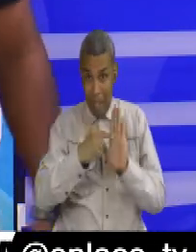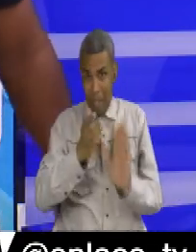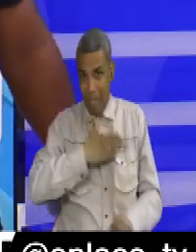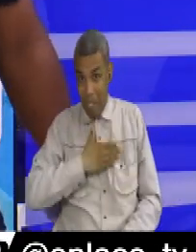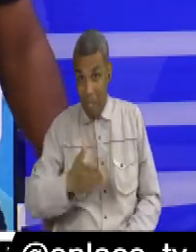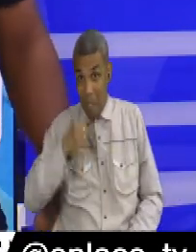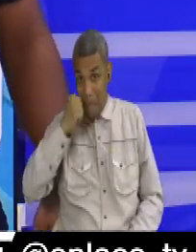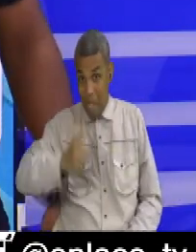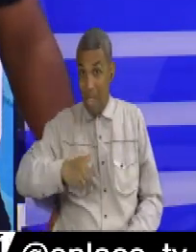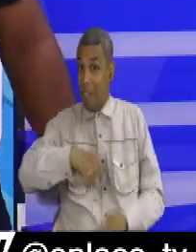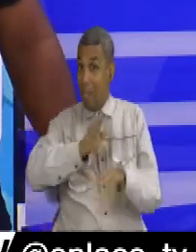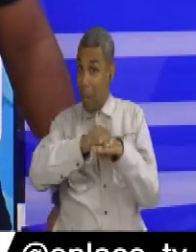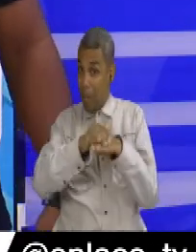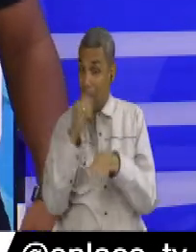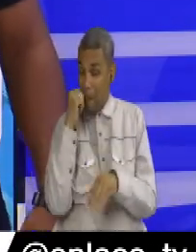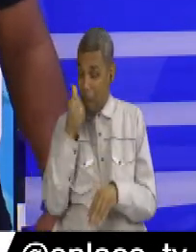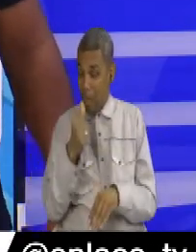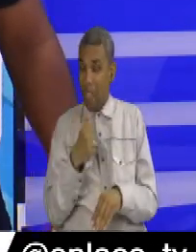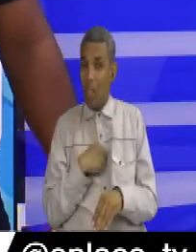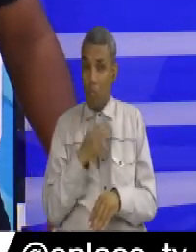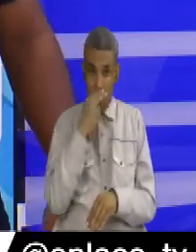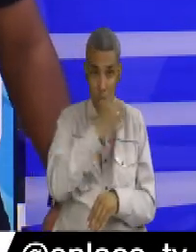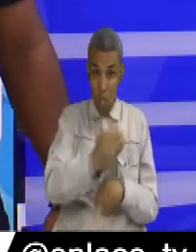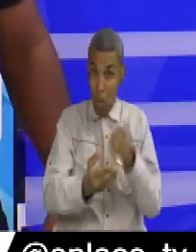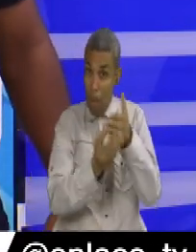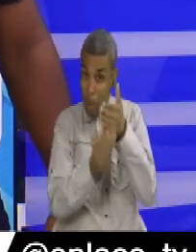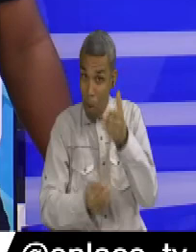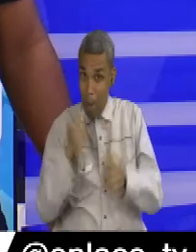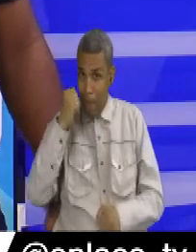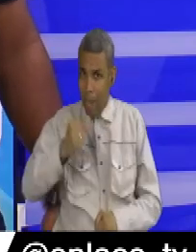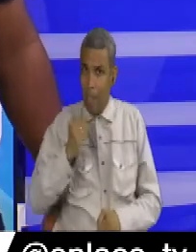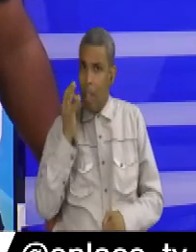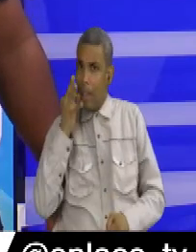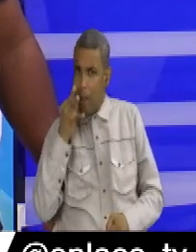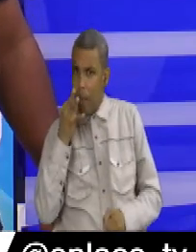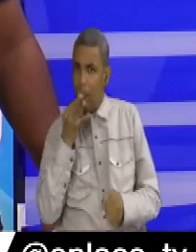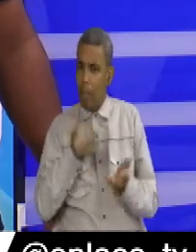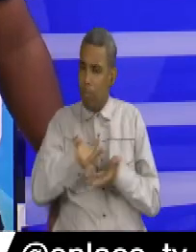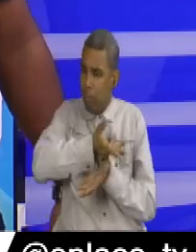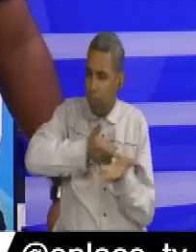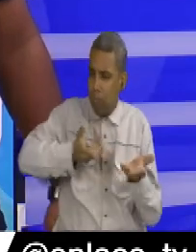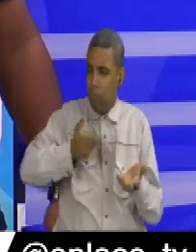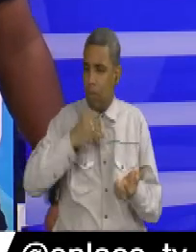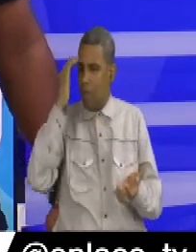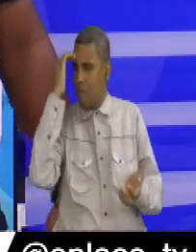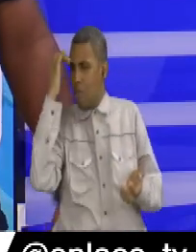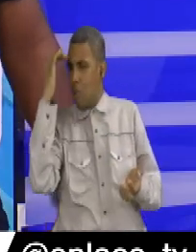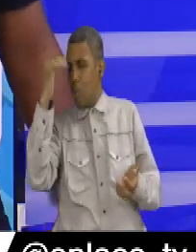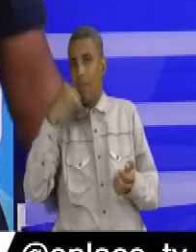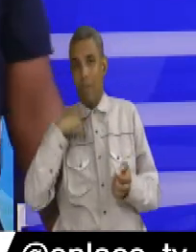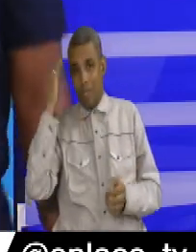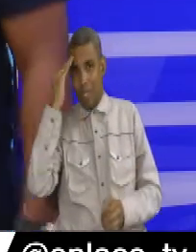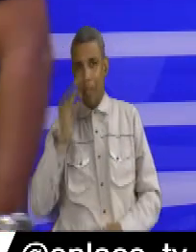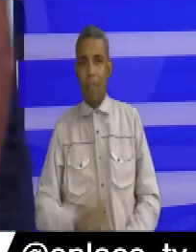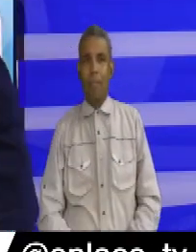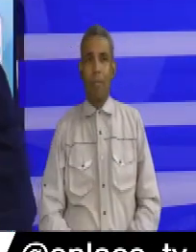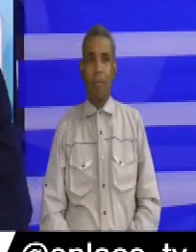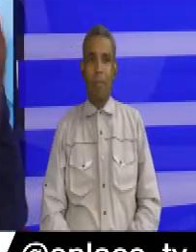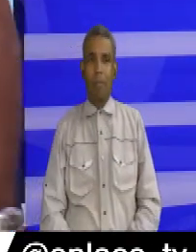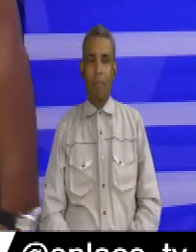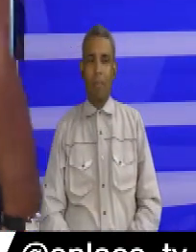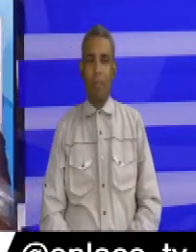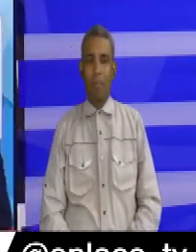que a las chicas, y vamos a todos a apoyar esta causa por los niños, ¿ok? Café por un Futuro, tú sabes que acá hay con Policía Nacional. David Rapp,